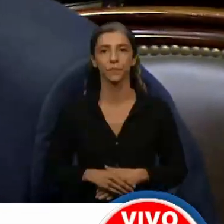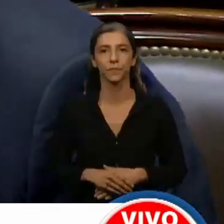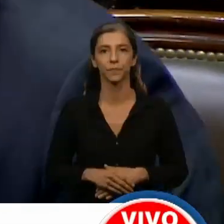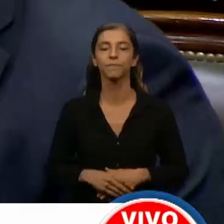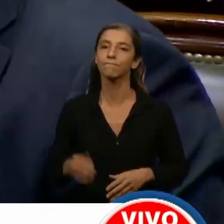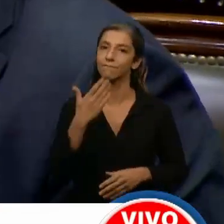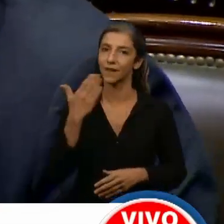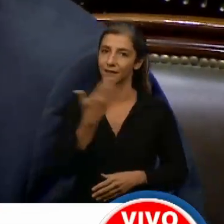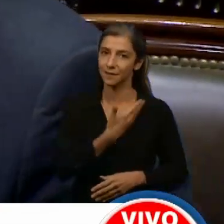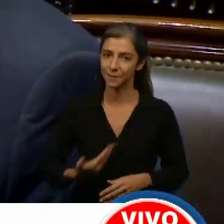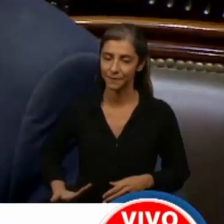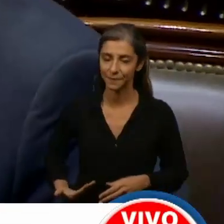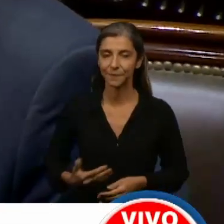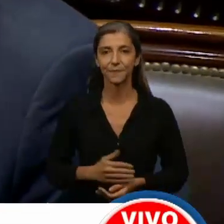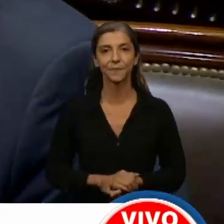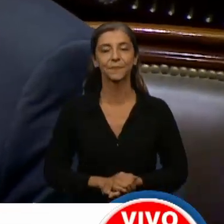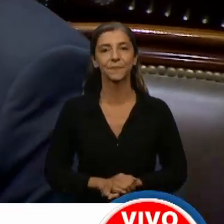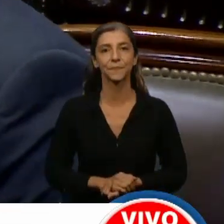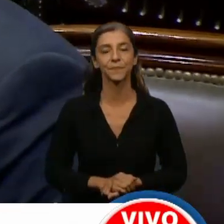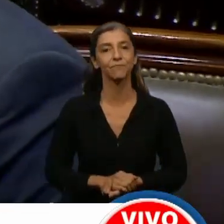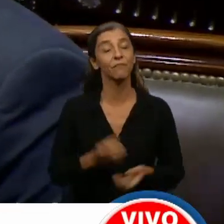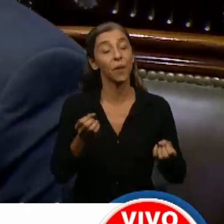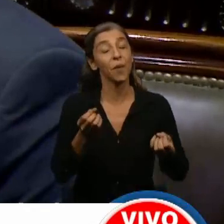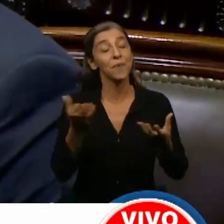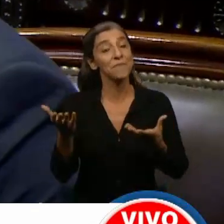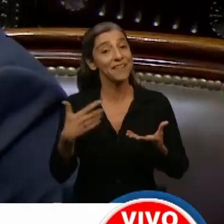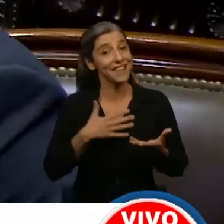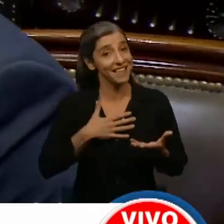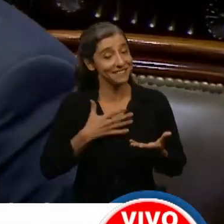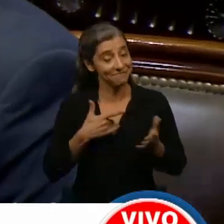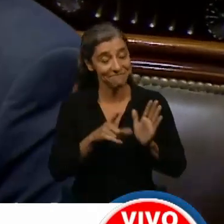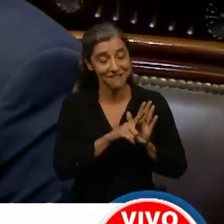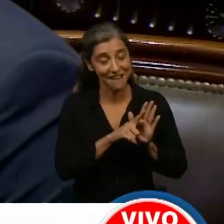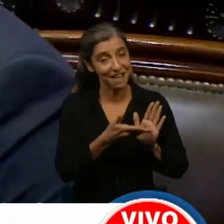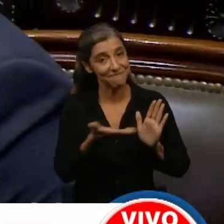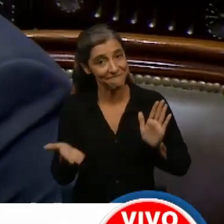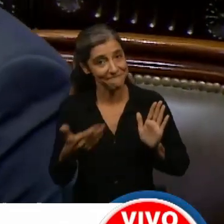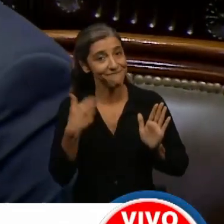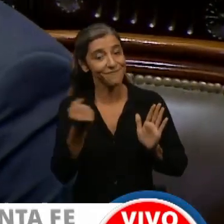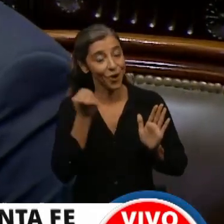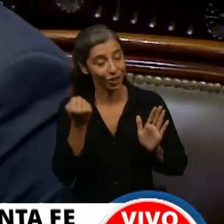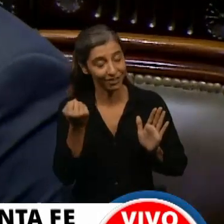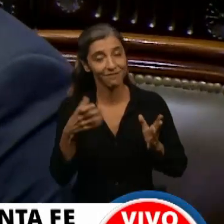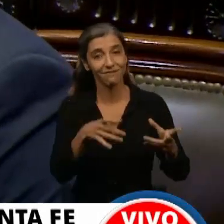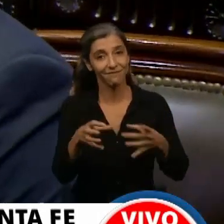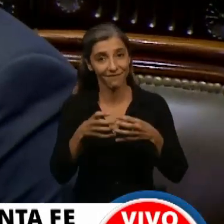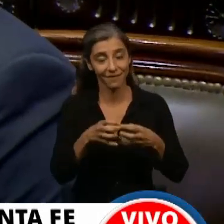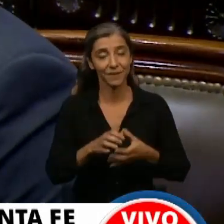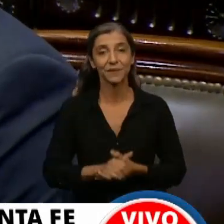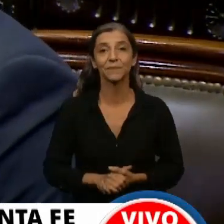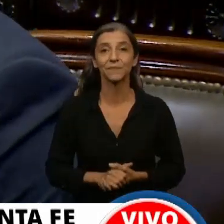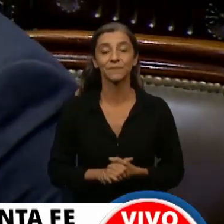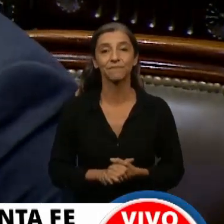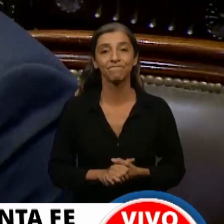Gracias, señora presidenta. Bienvenido a esta ley, aunque uno puede decir también que se